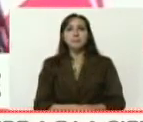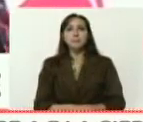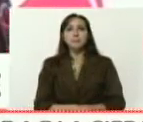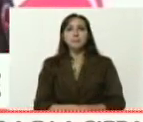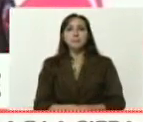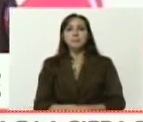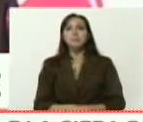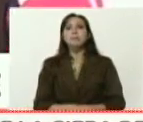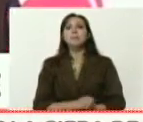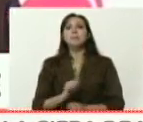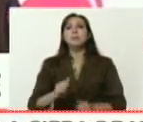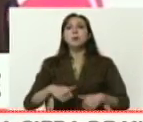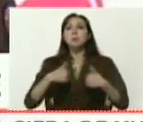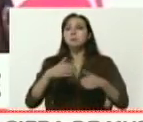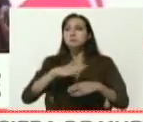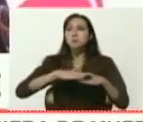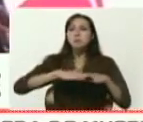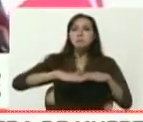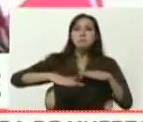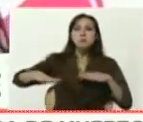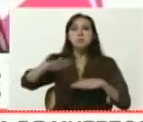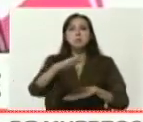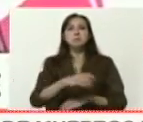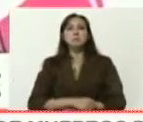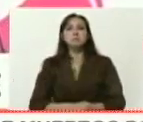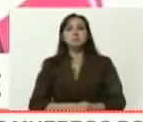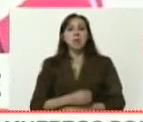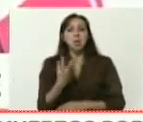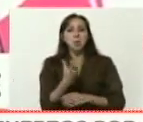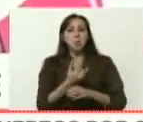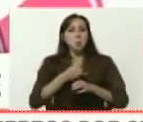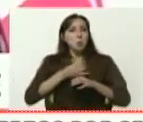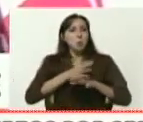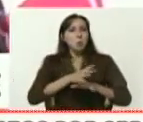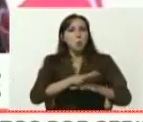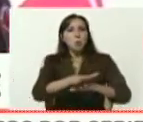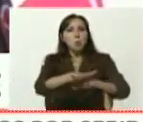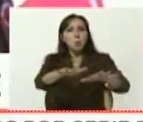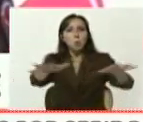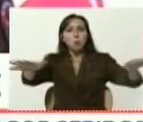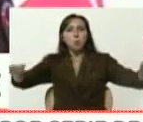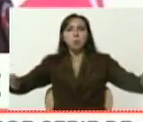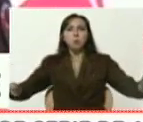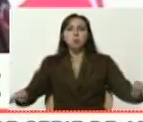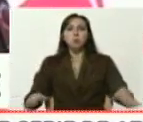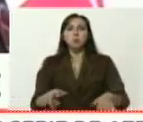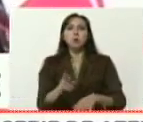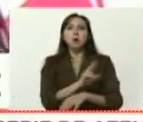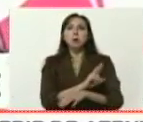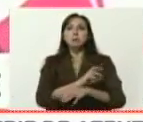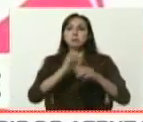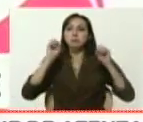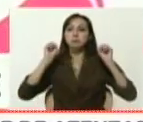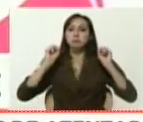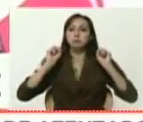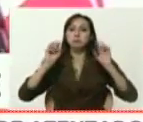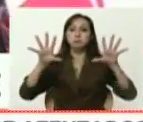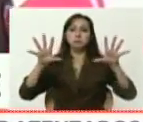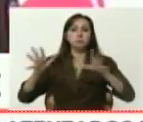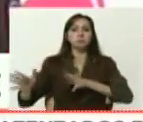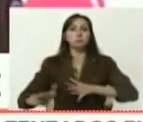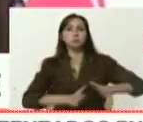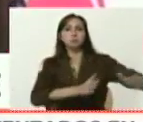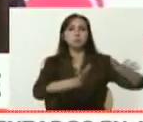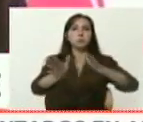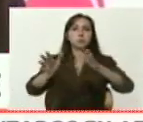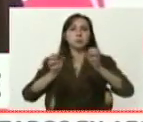Inés y el fuego sagrado se esparció con gran velocidad y brillo, alumbrando el camino.